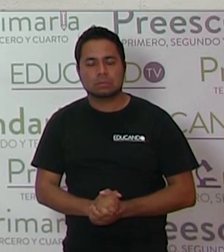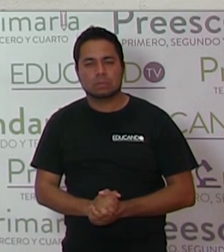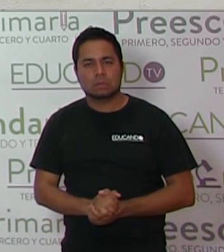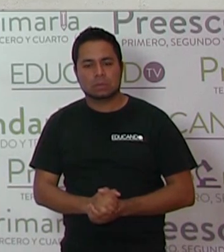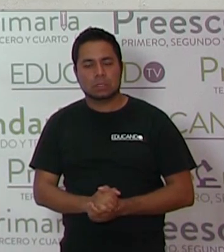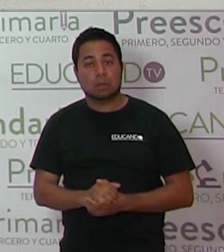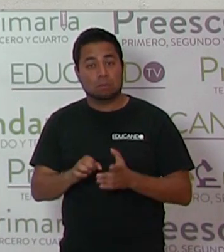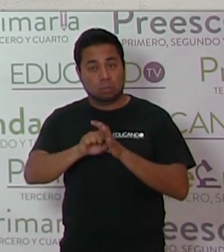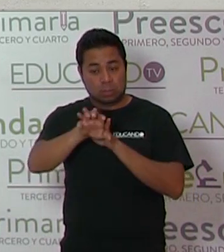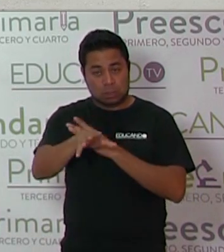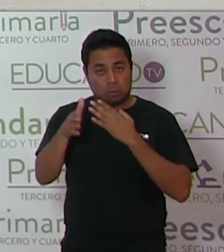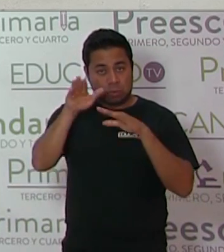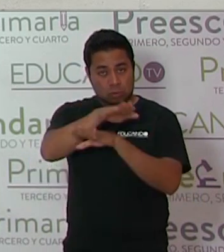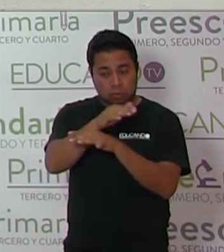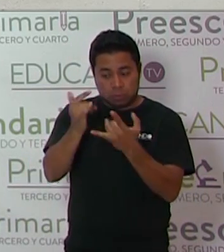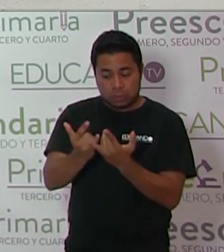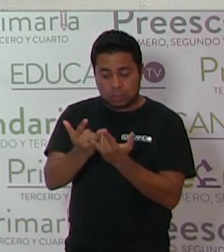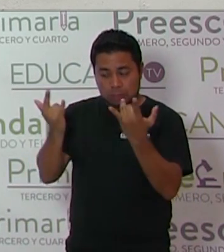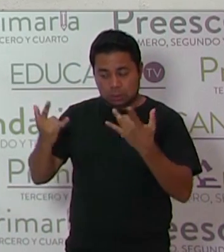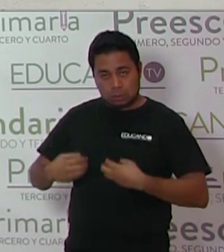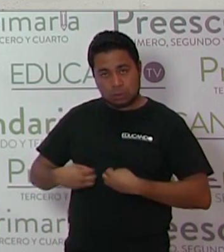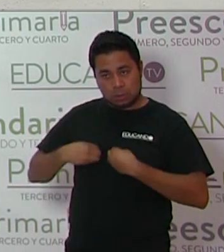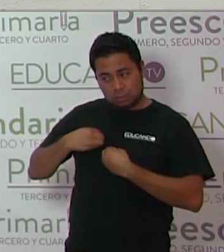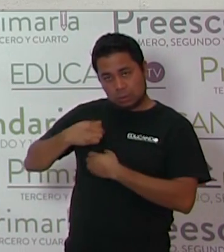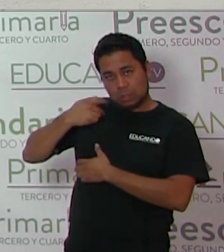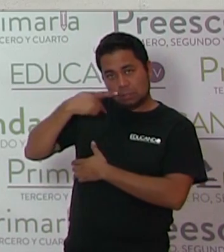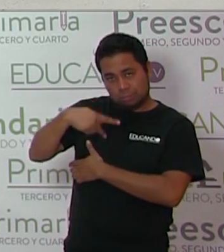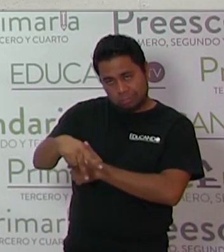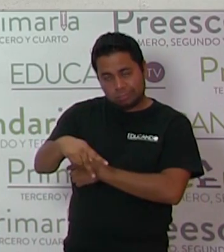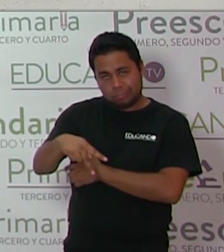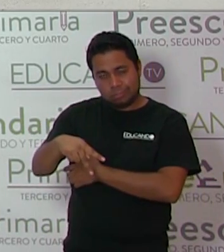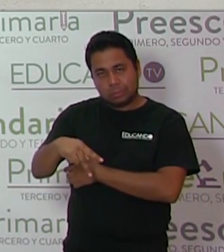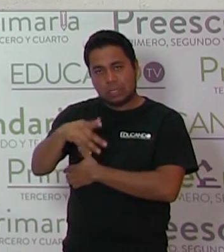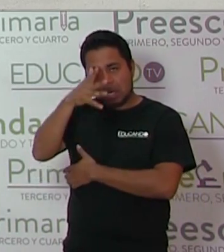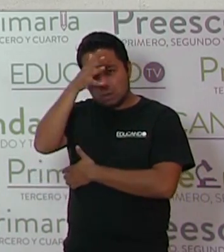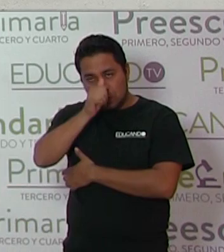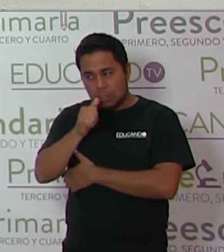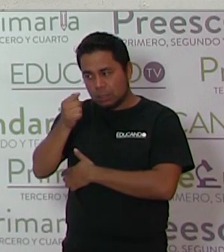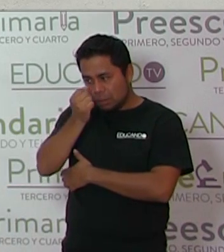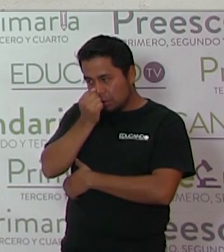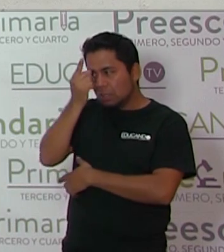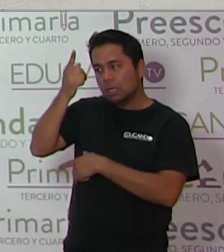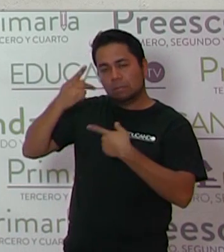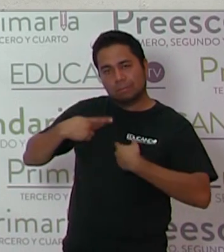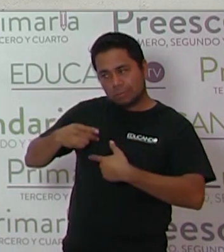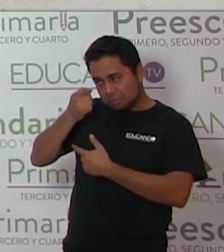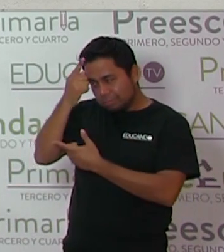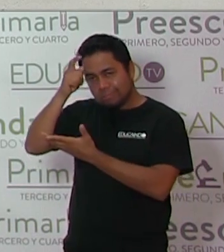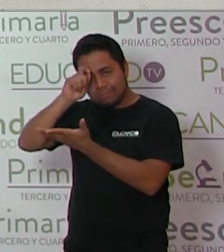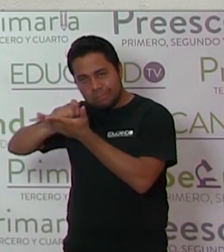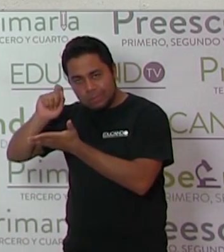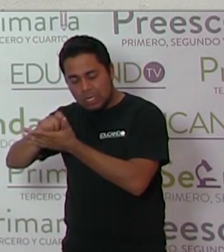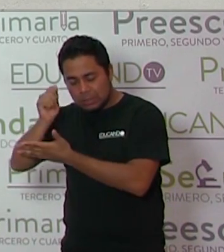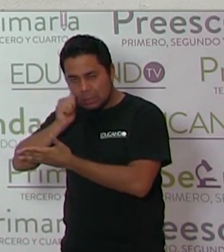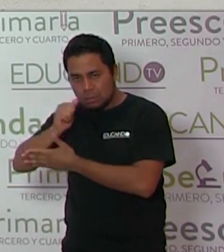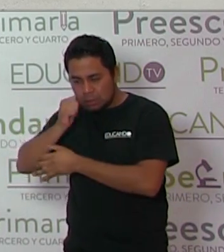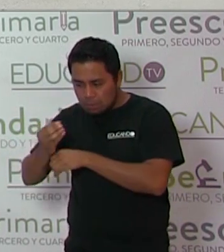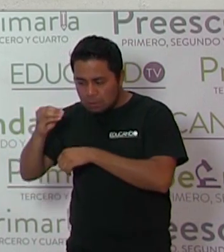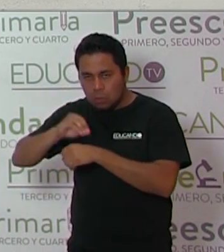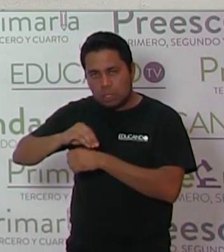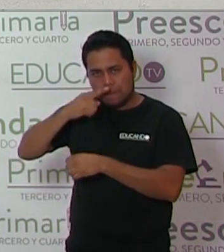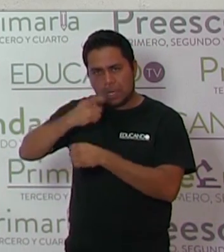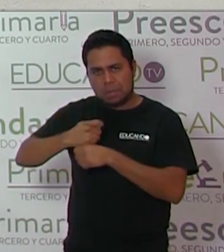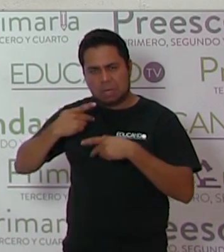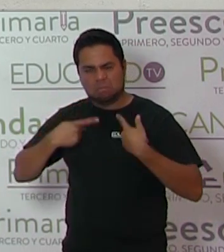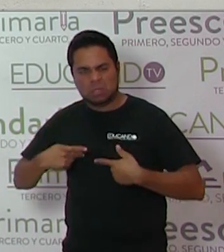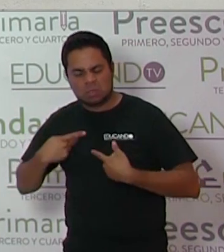En el caso de la autobiografía, recuerden entonces que el narrador está en primera persona.